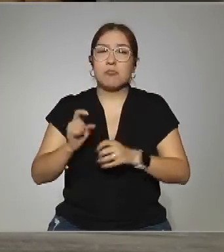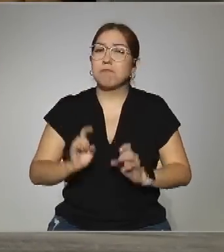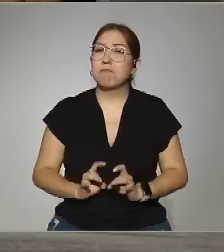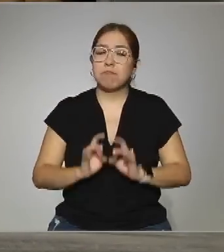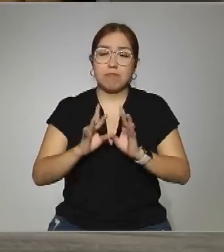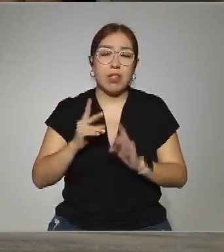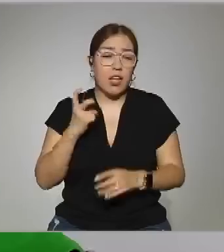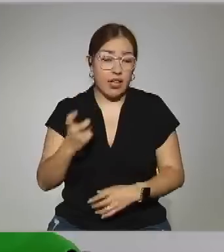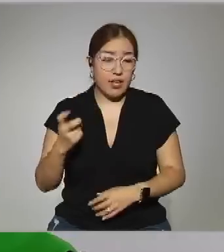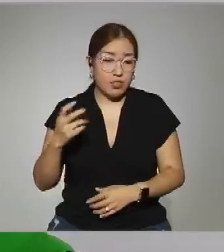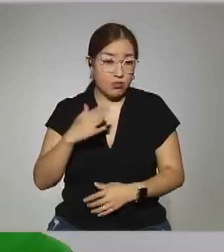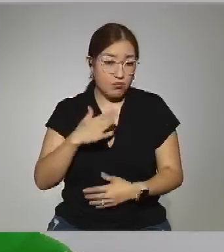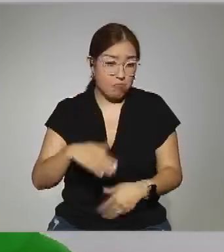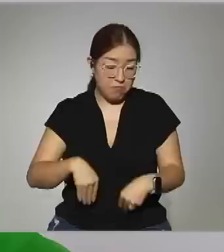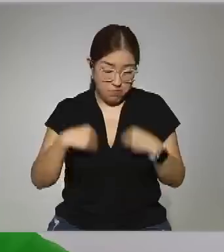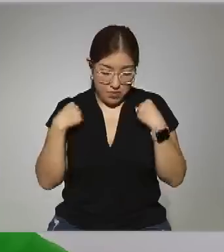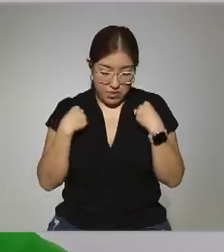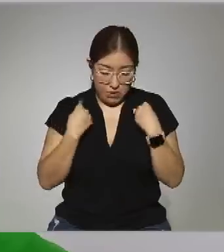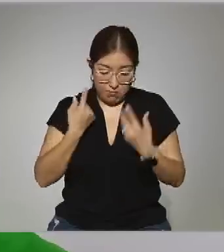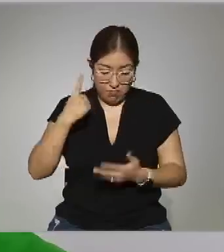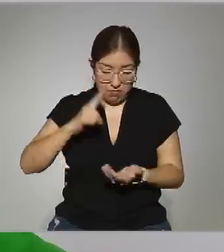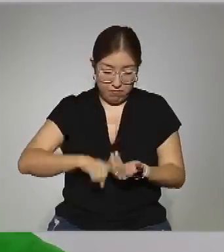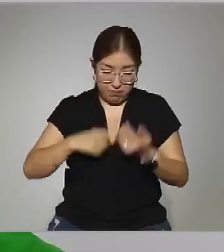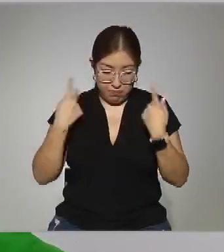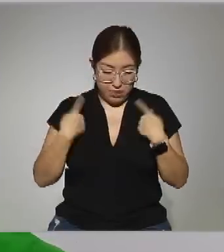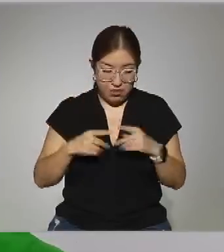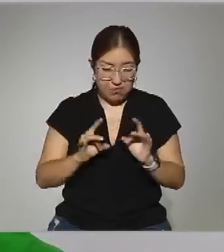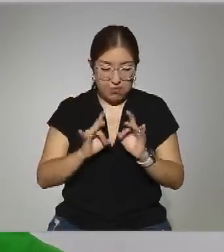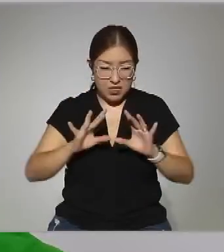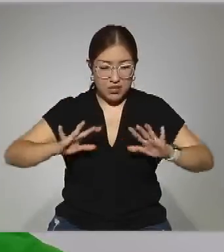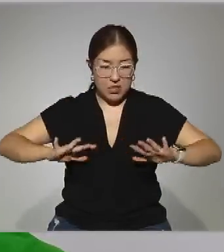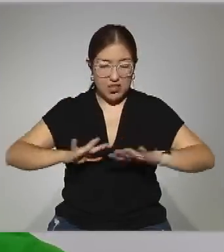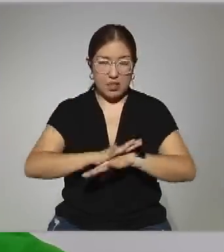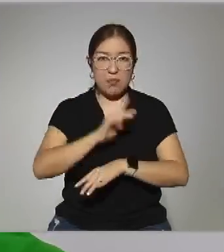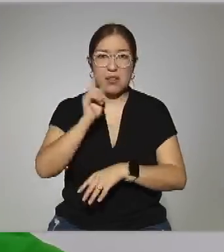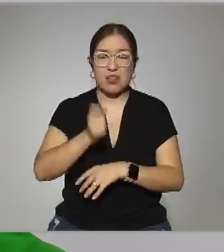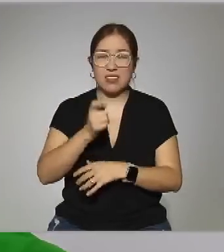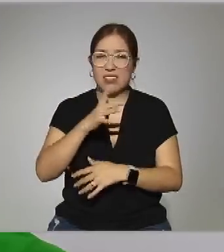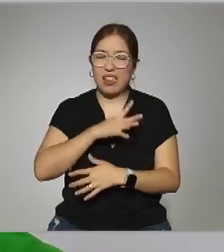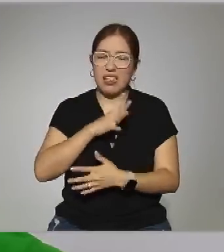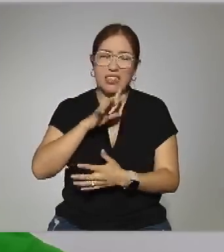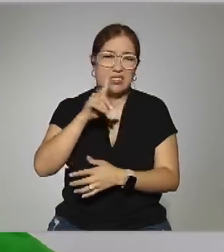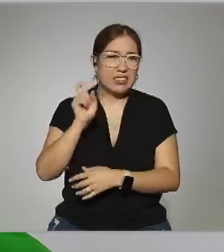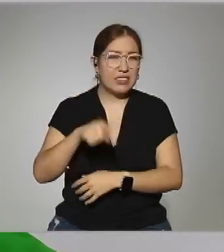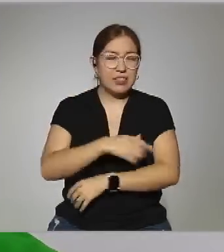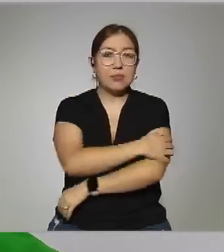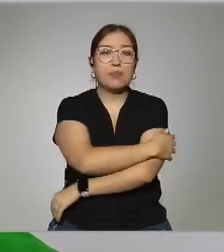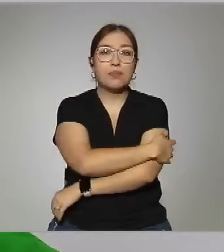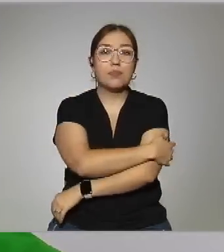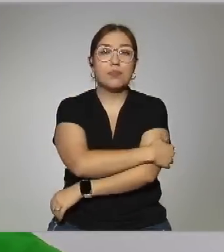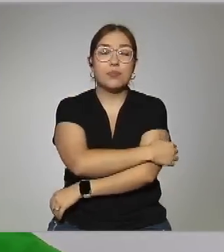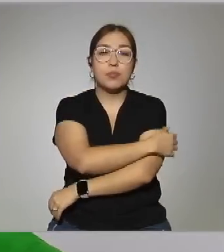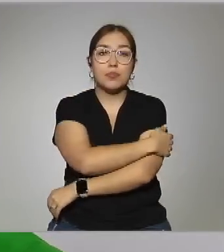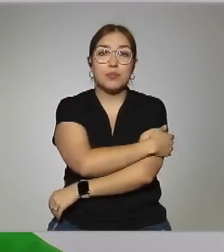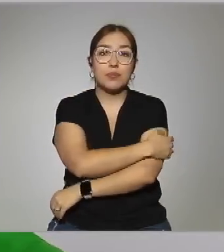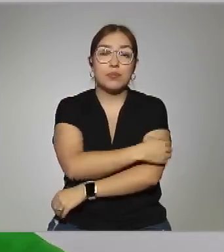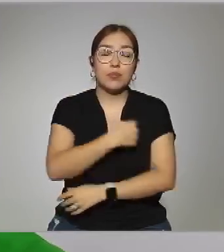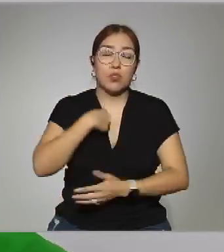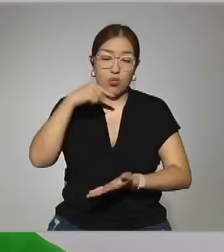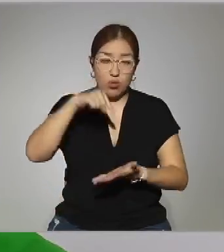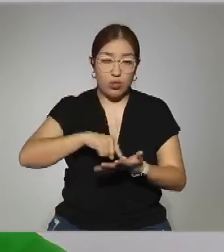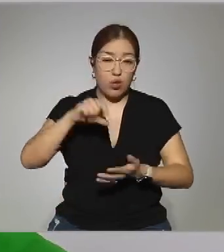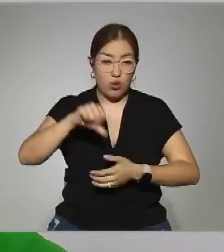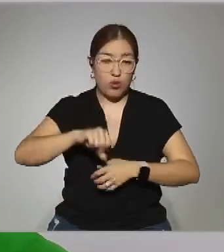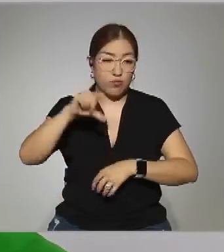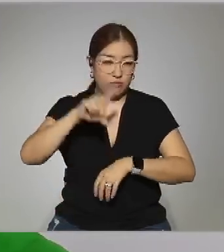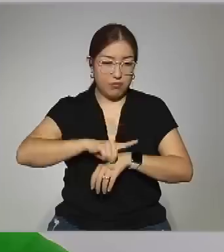a irrumpir en la vida de la persona para generar, bueno, un desconcierto o sentirse sobrepasado. Entonces, me parece que el tema